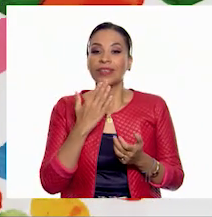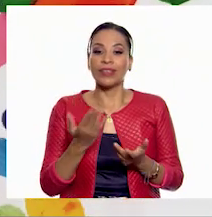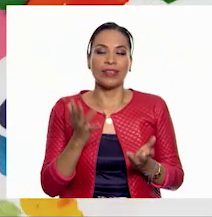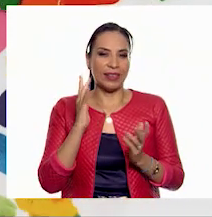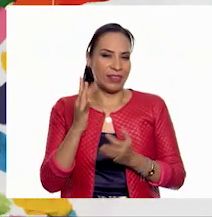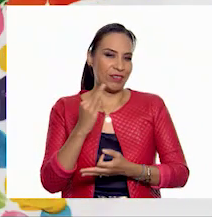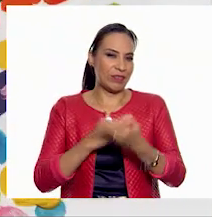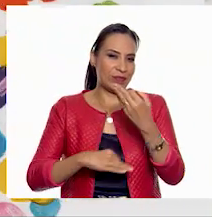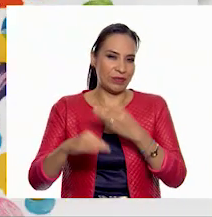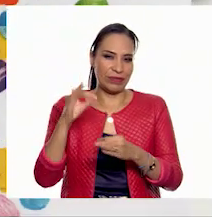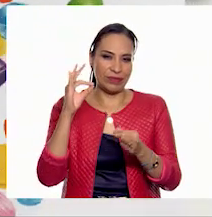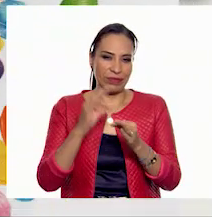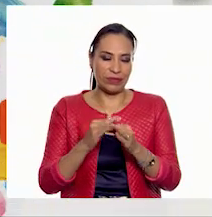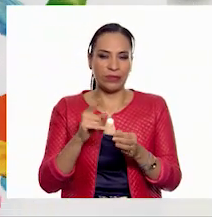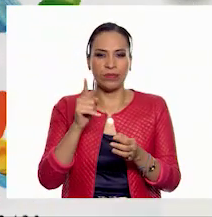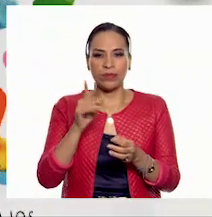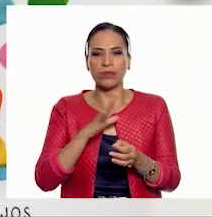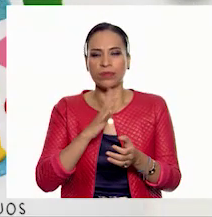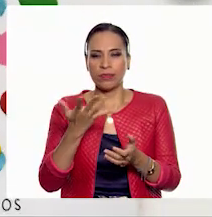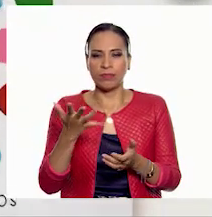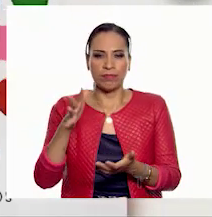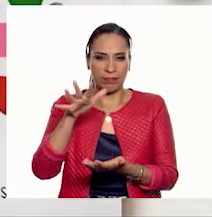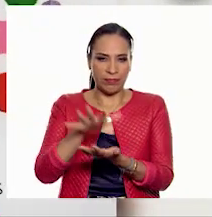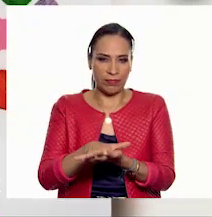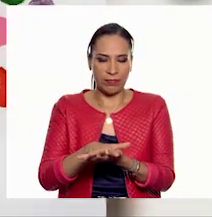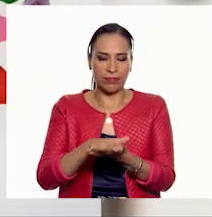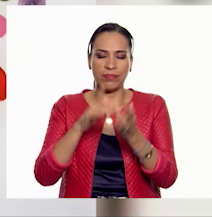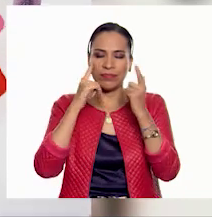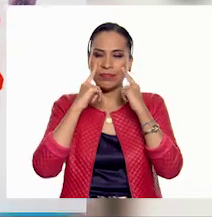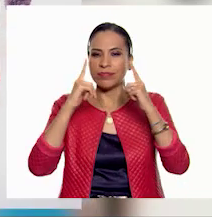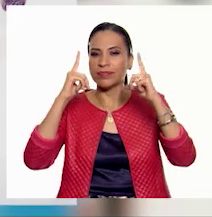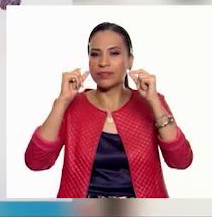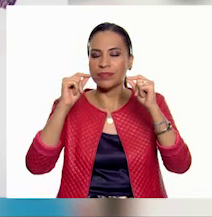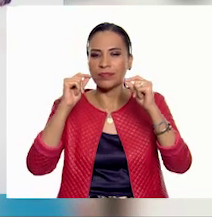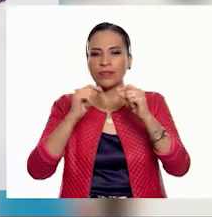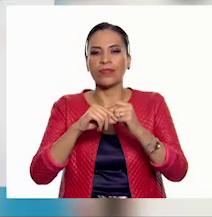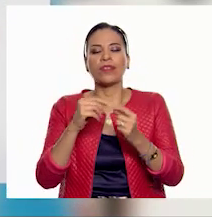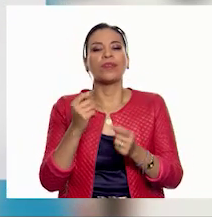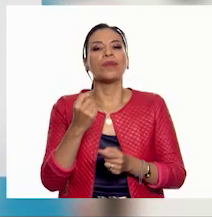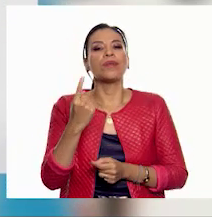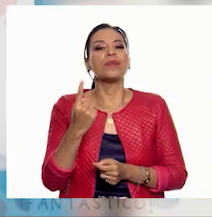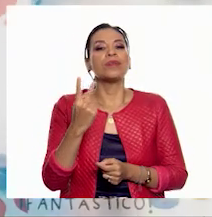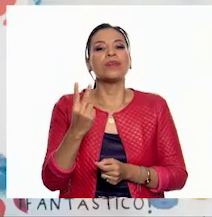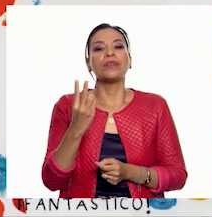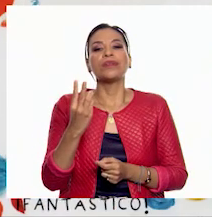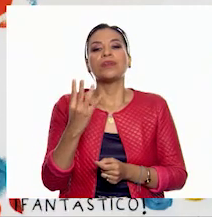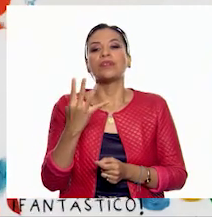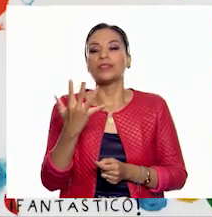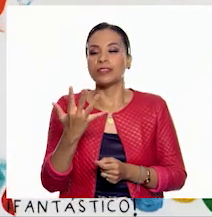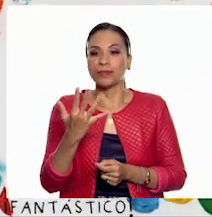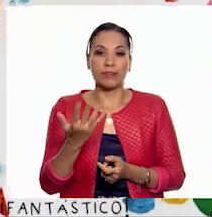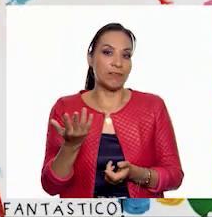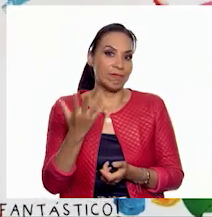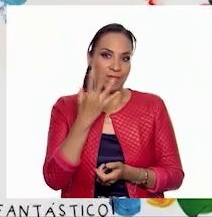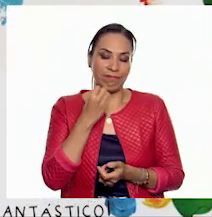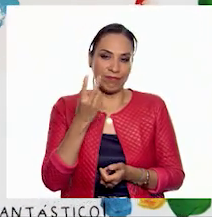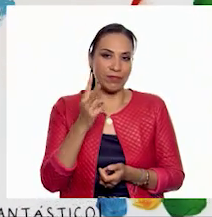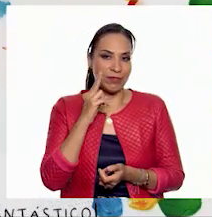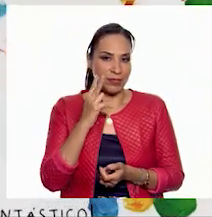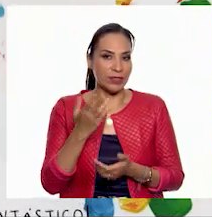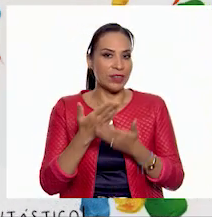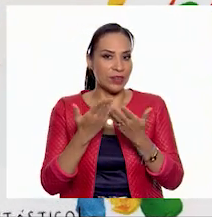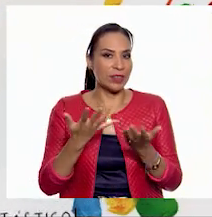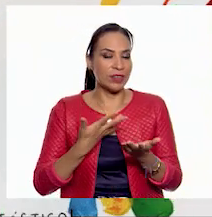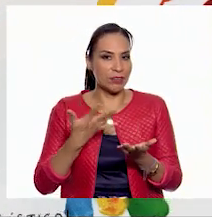¡Ya están todos! Pon tu mano encima, cierra los ojos y cuenta hasta 5. ¡Fantástico!